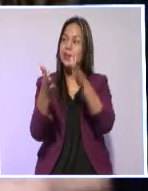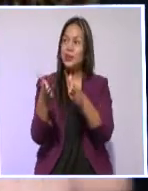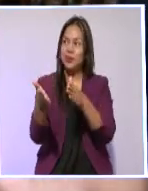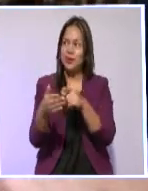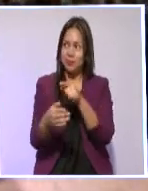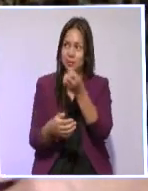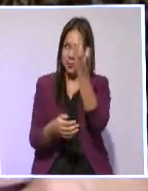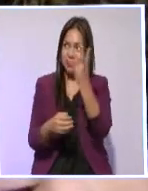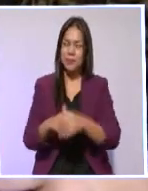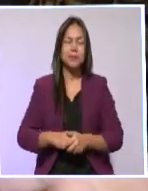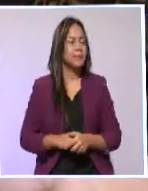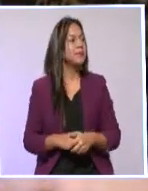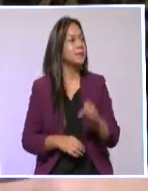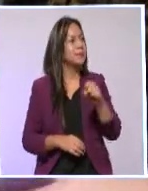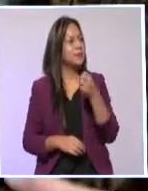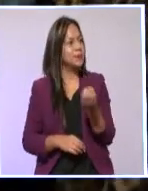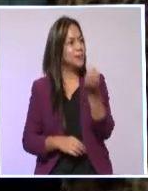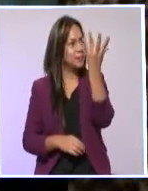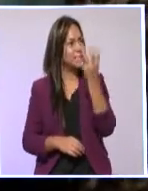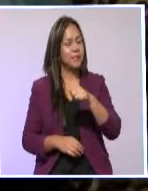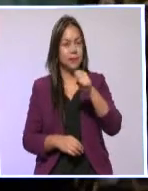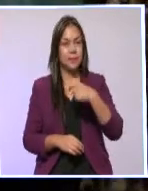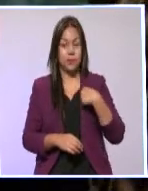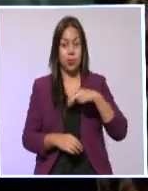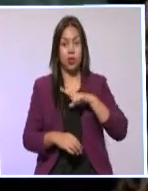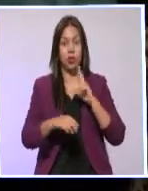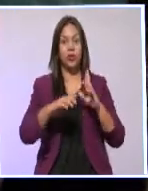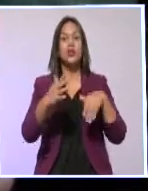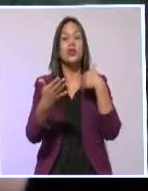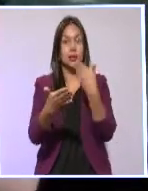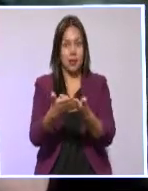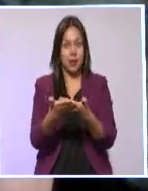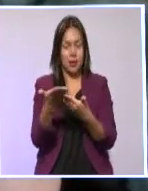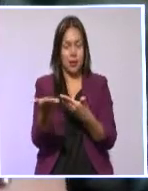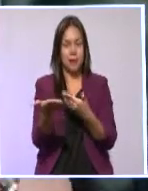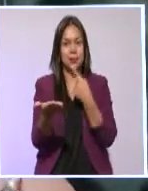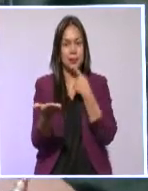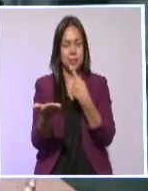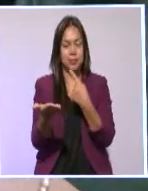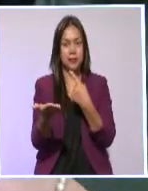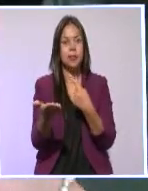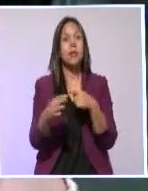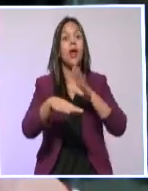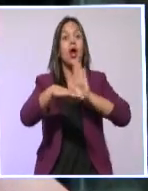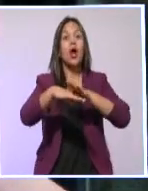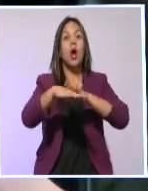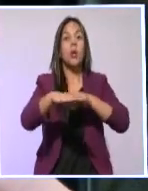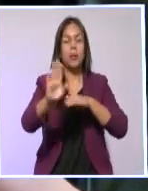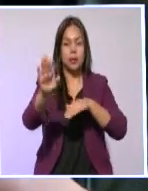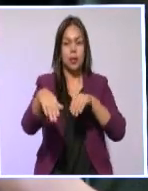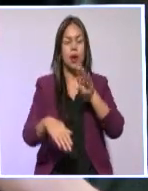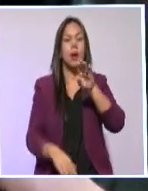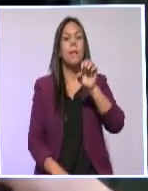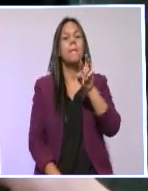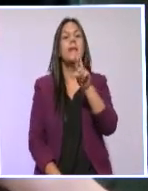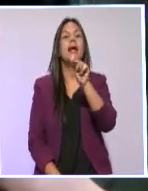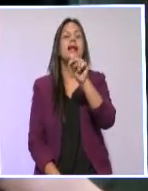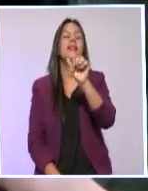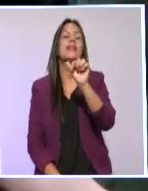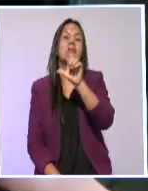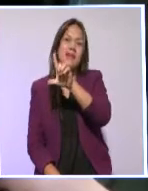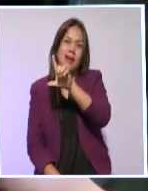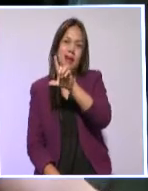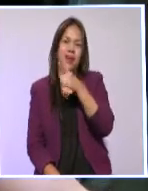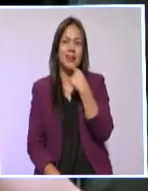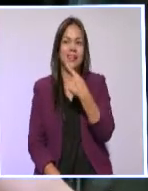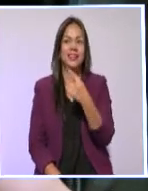buenos días. Nosotros hemos venido aquí a ser parte de la convocatoria que se le hizo al señor Carlos Bernal, secretario técnico de la